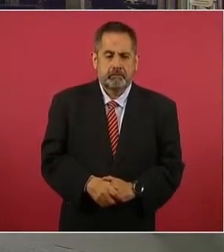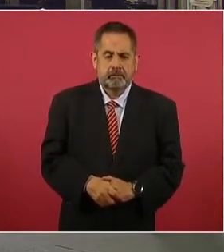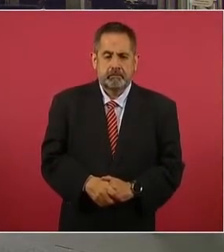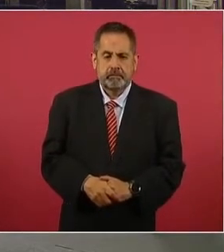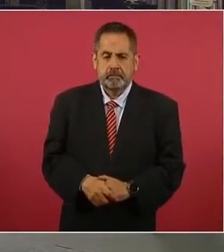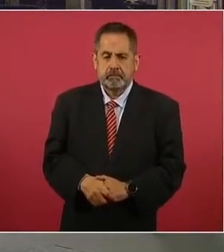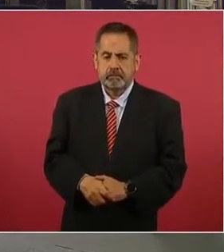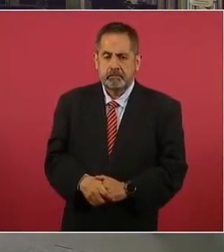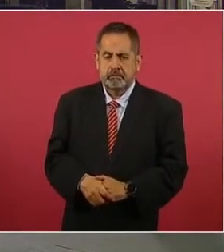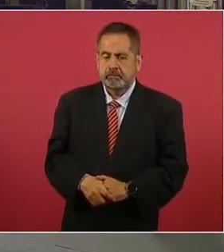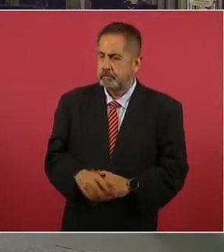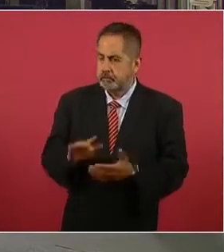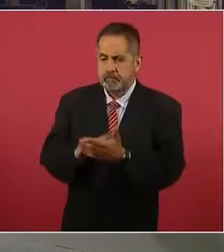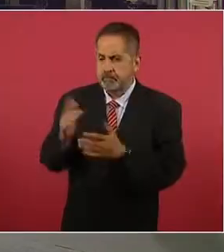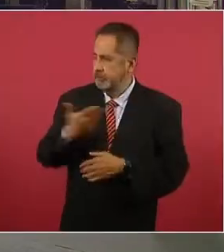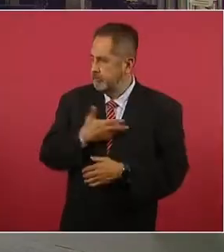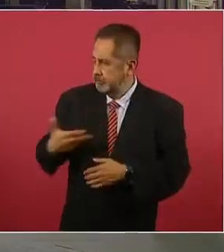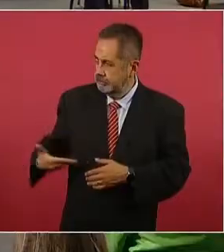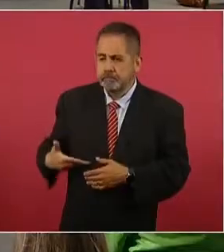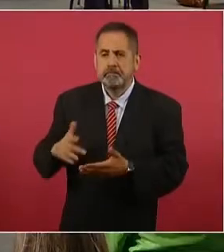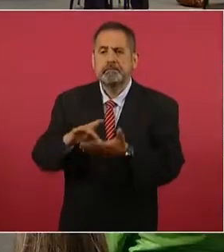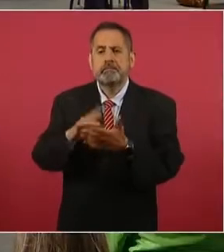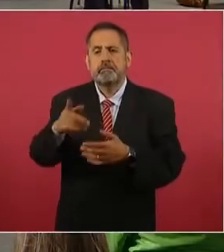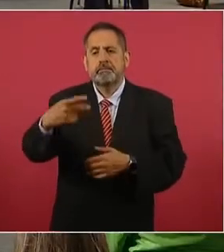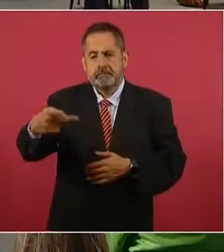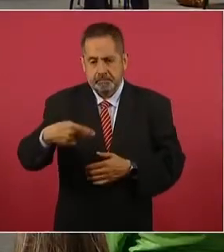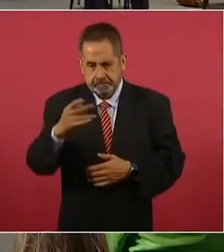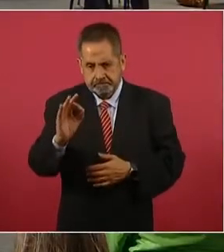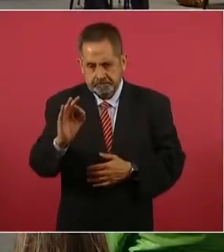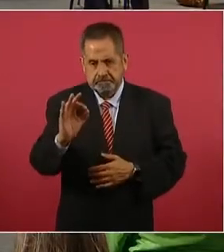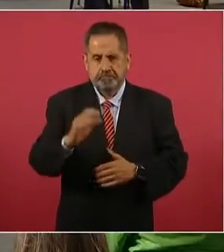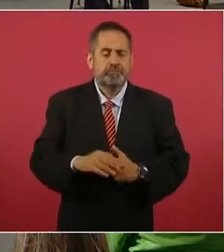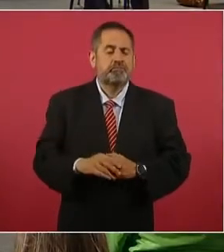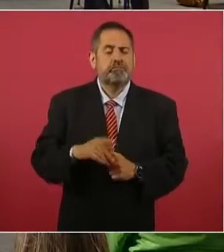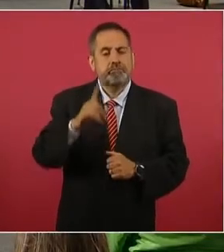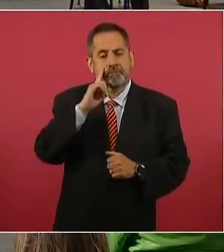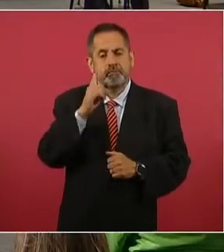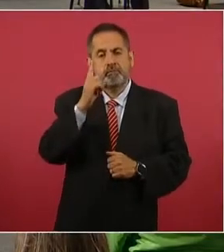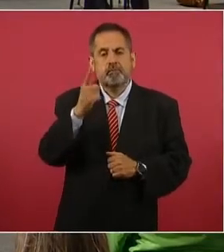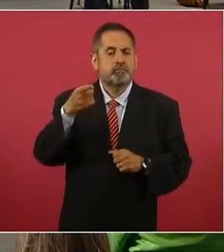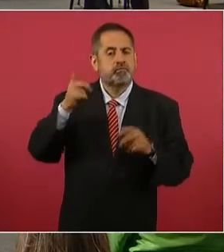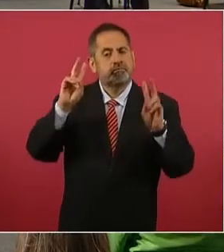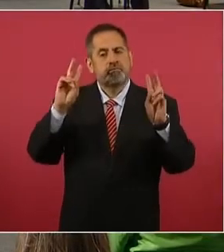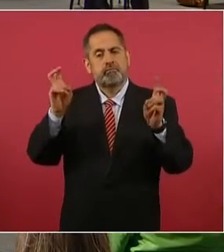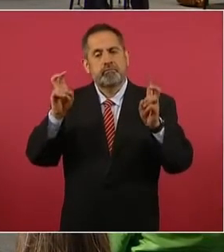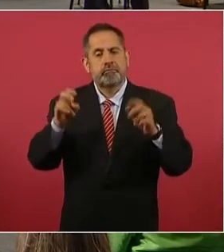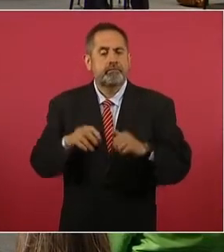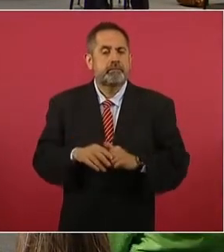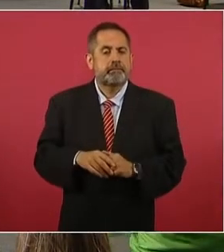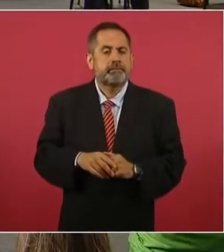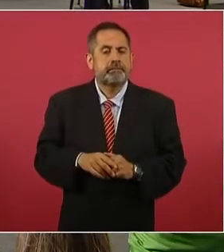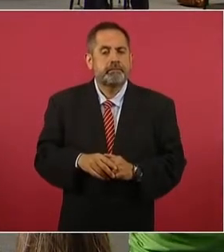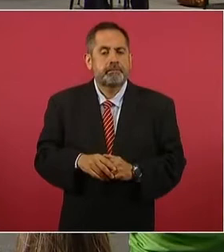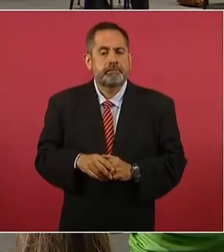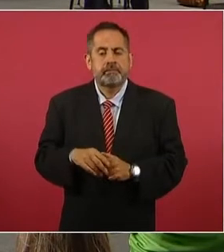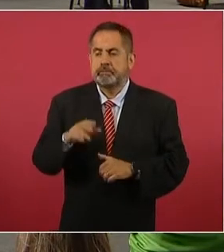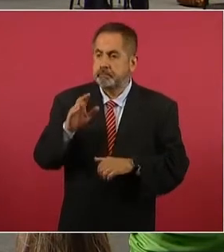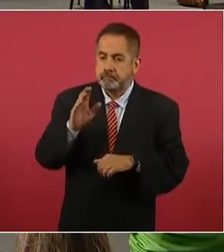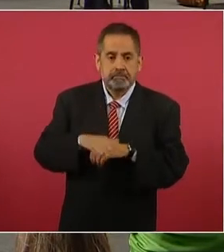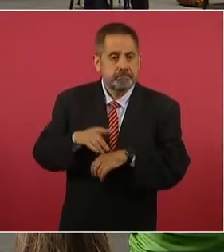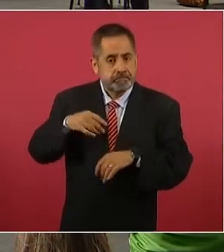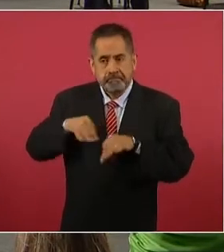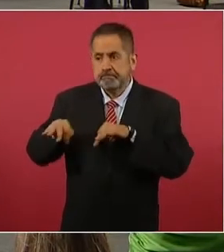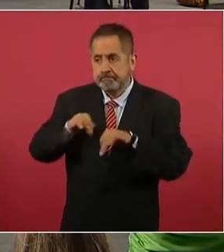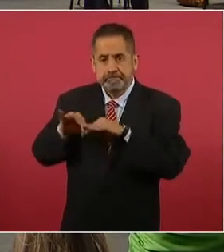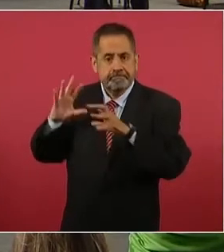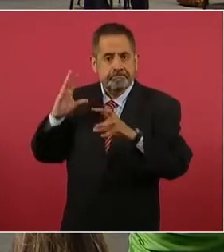Muchas gracias, señor presidente. Muchas gracias por la pregunta. Uno de los temas en los que más estuvimos